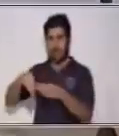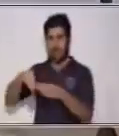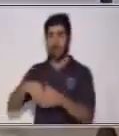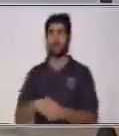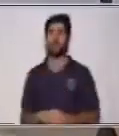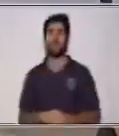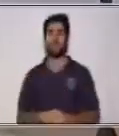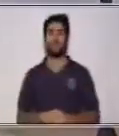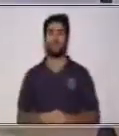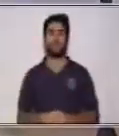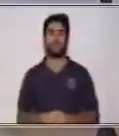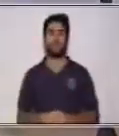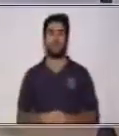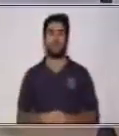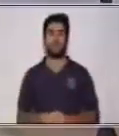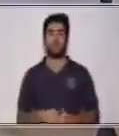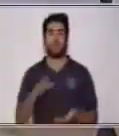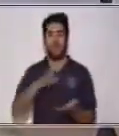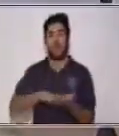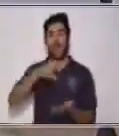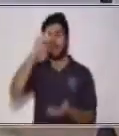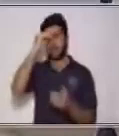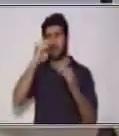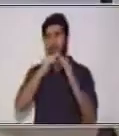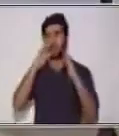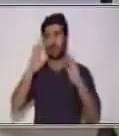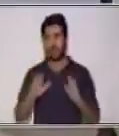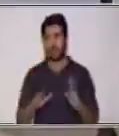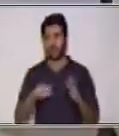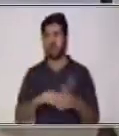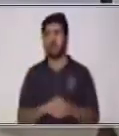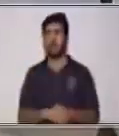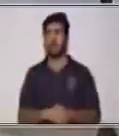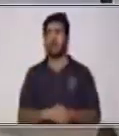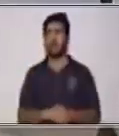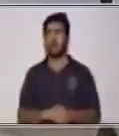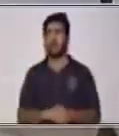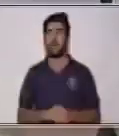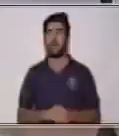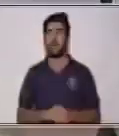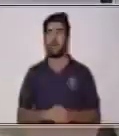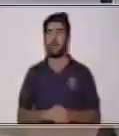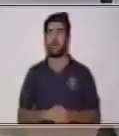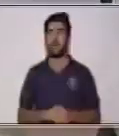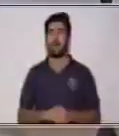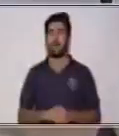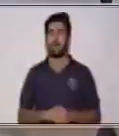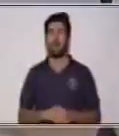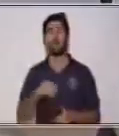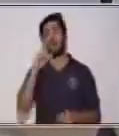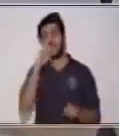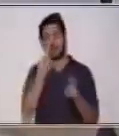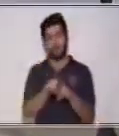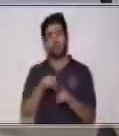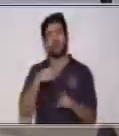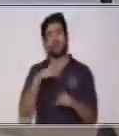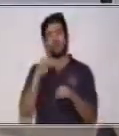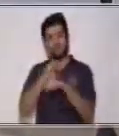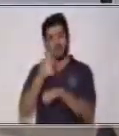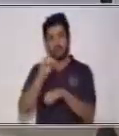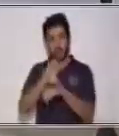cuaderno de Aprendo en Casa. Muy bien. Y te sugiero que puedas